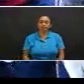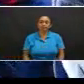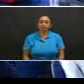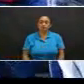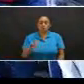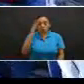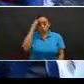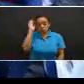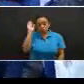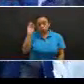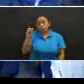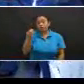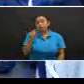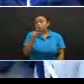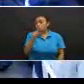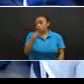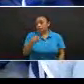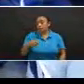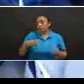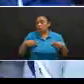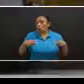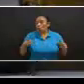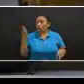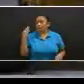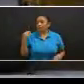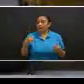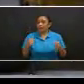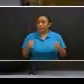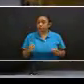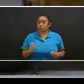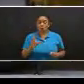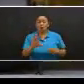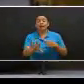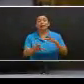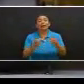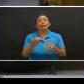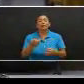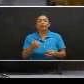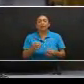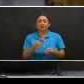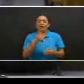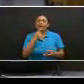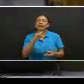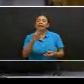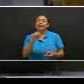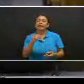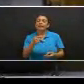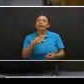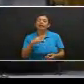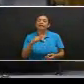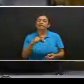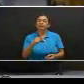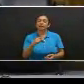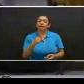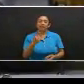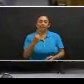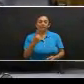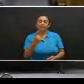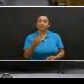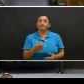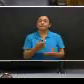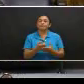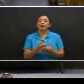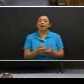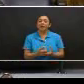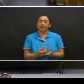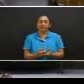Yo no sé qué hubiera hecho usted si un día alguien que lo contrata le dice, mire, te voy a pagar 2.500 quetzales, el mínimo. Ya